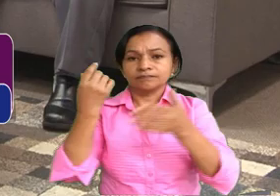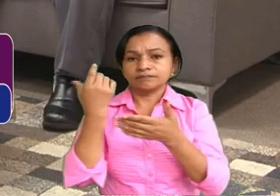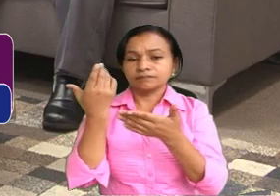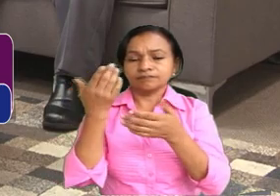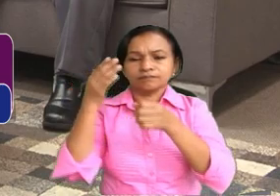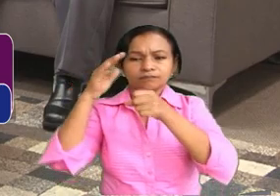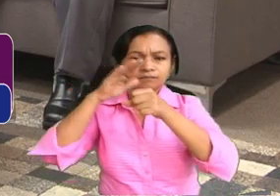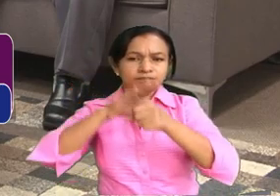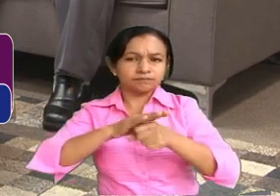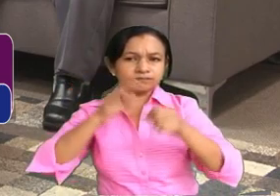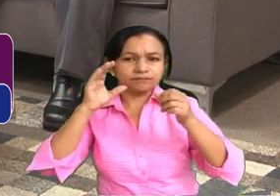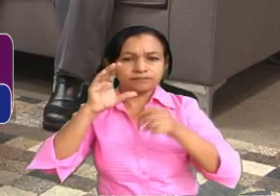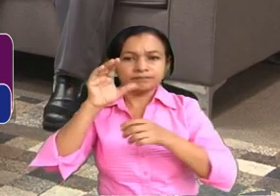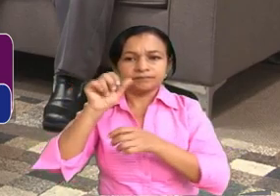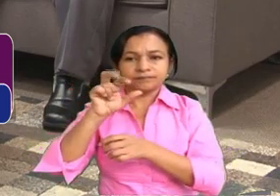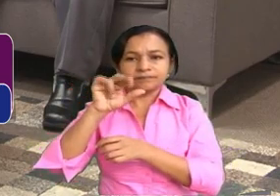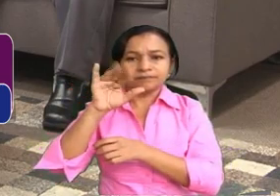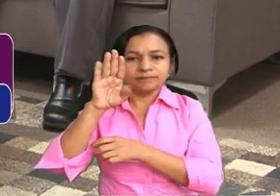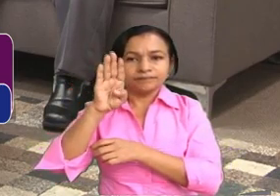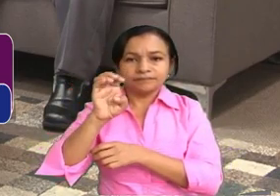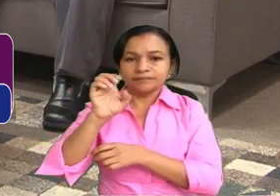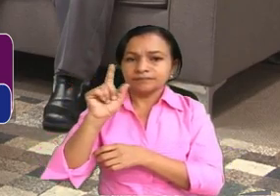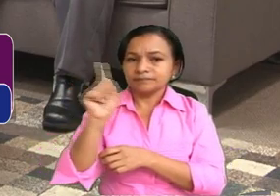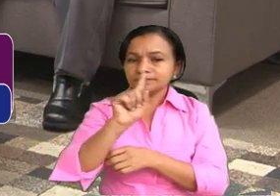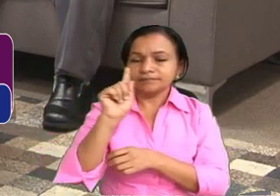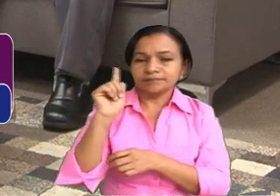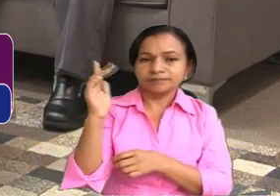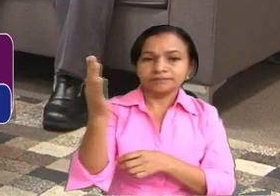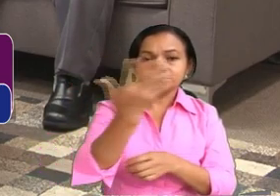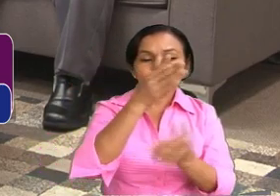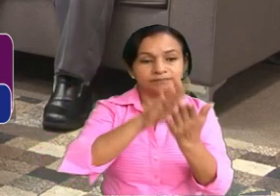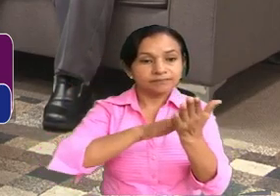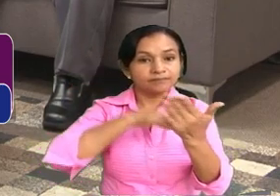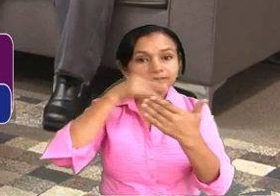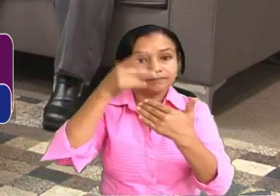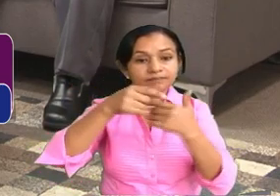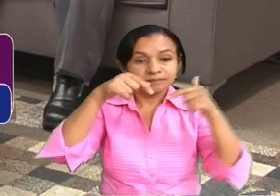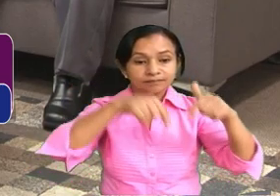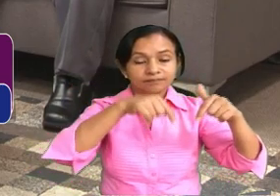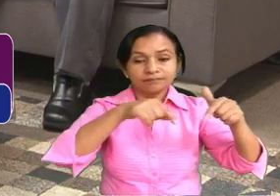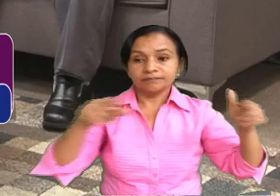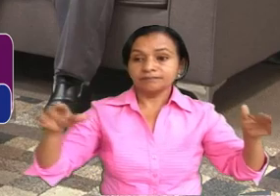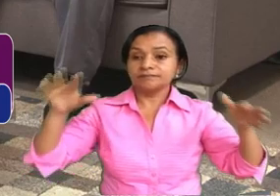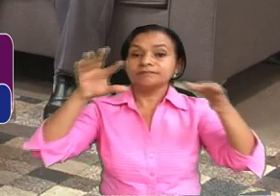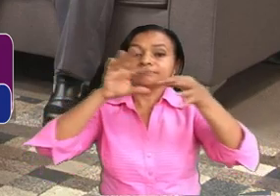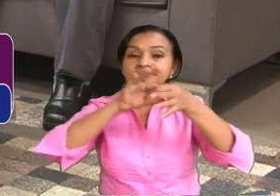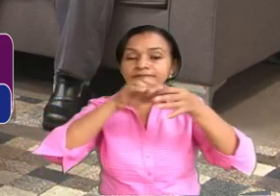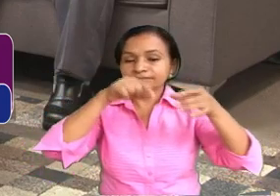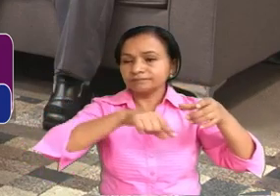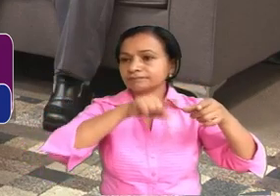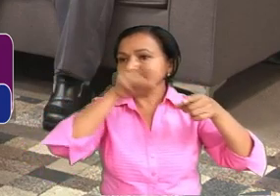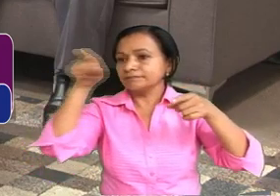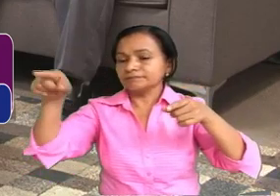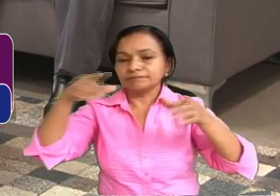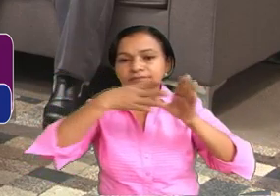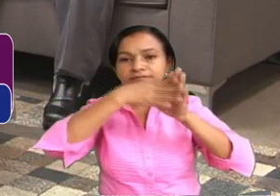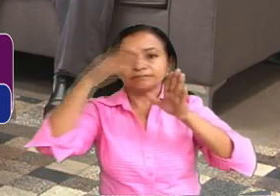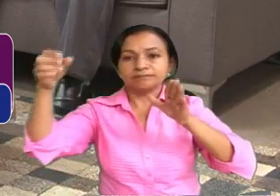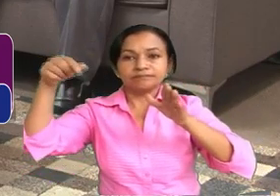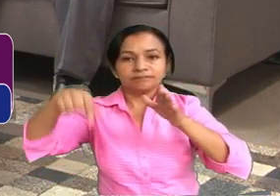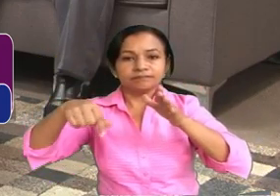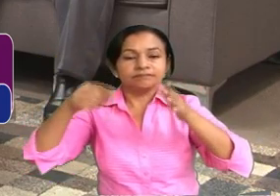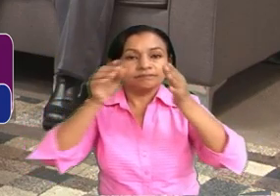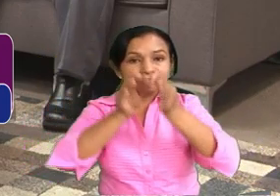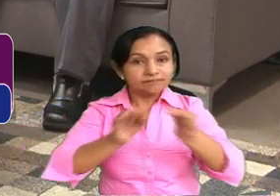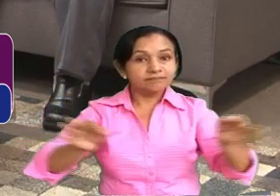discriminan, sino que todos los programas que se hacen aquí en el Pacífico van también para allá. Tiene su réplica en la costa. Sí, y eso